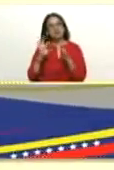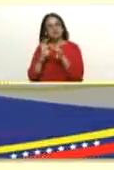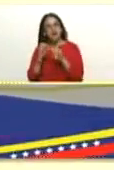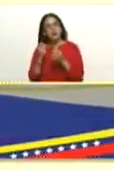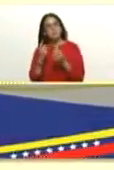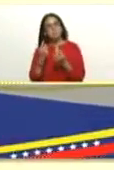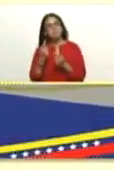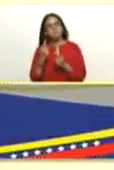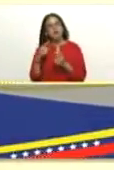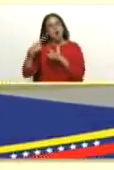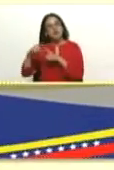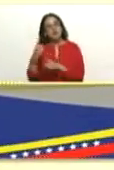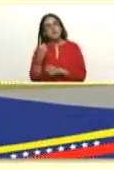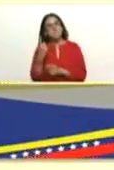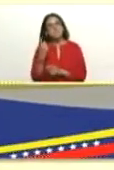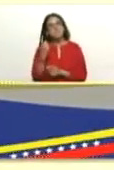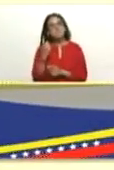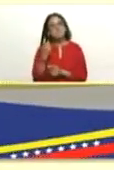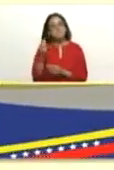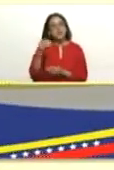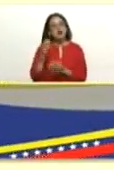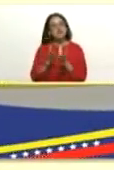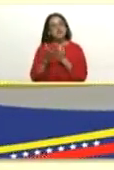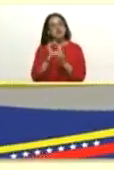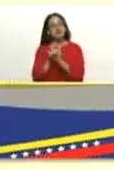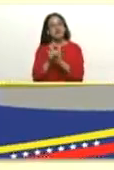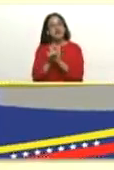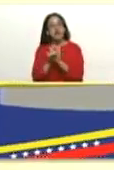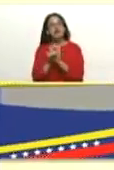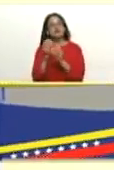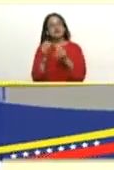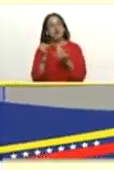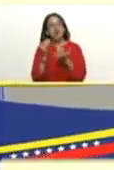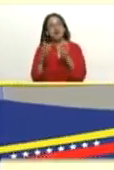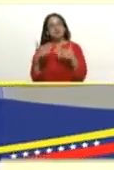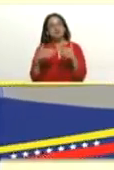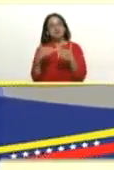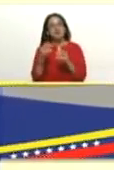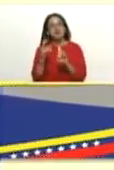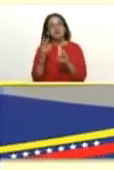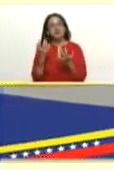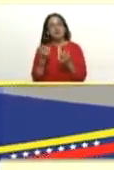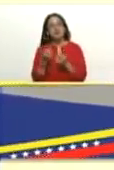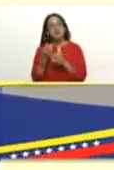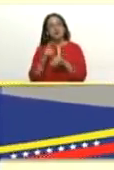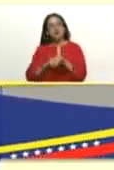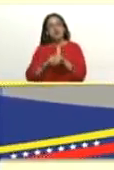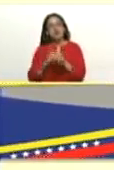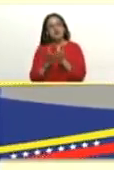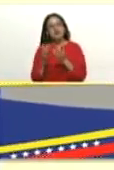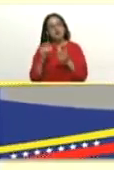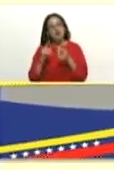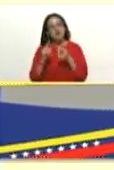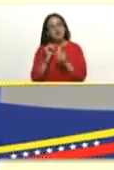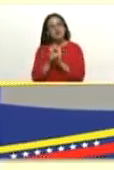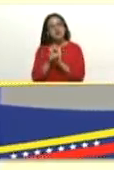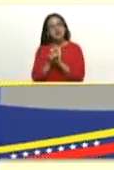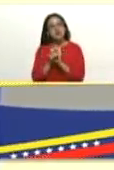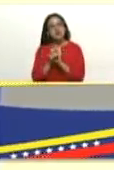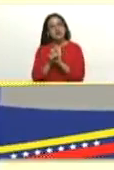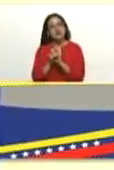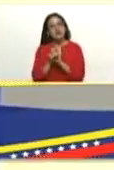estructural. La coyuntural es el servicio de Internet. ¿Y en cuánto tiempo podemos ponerle su servicio aquí, ministro